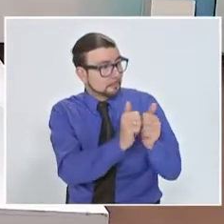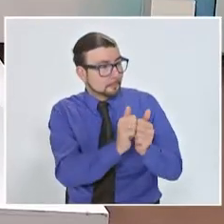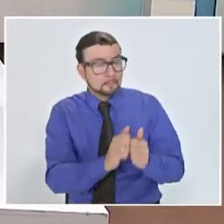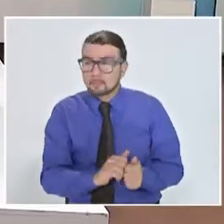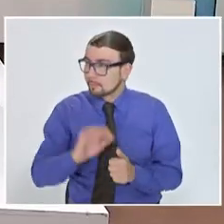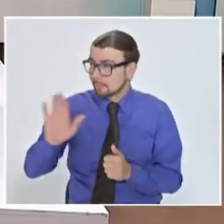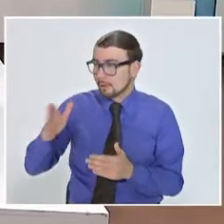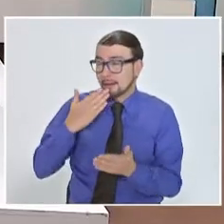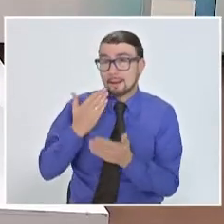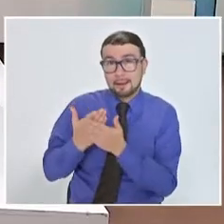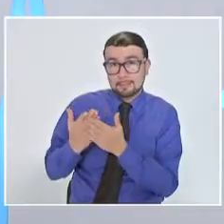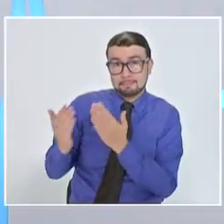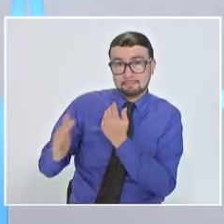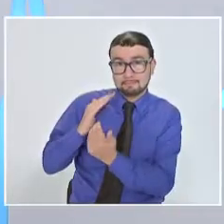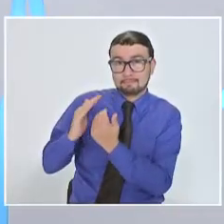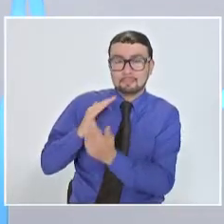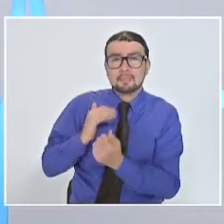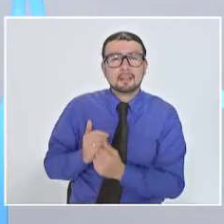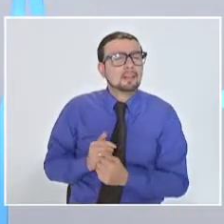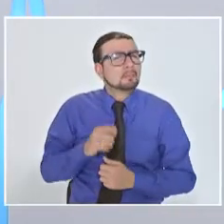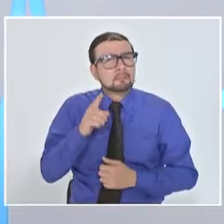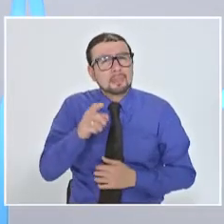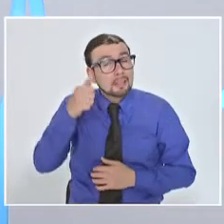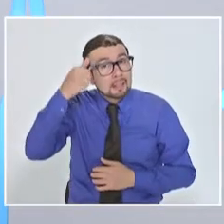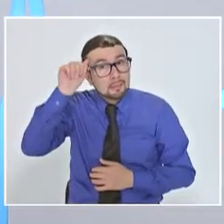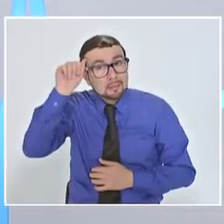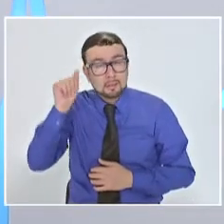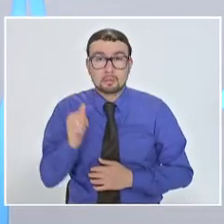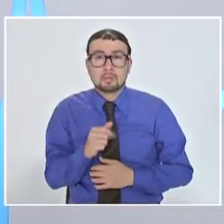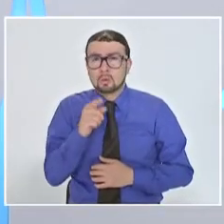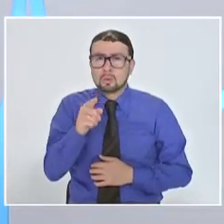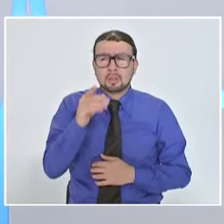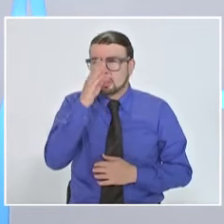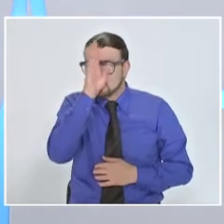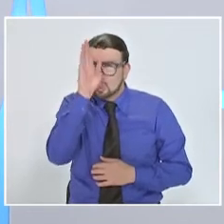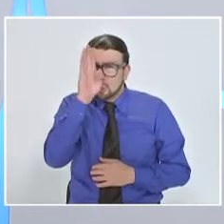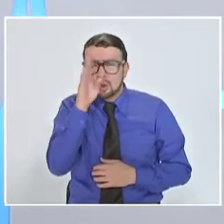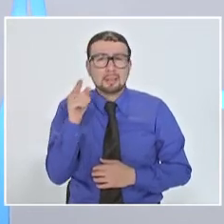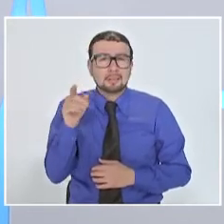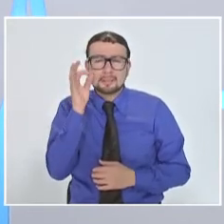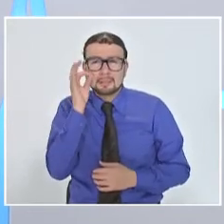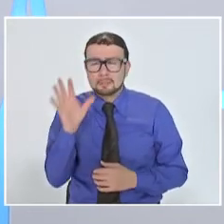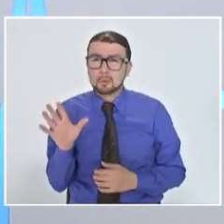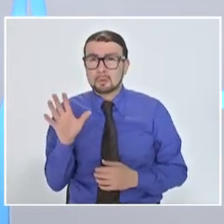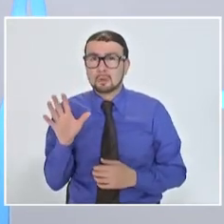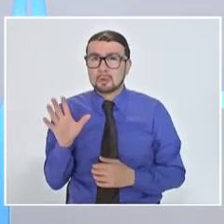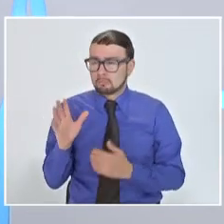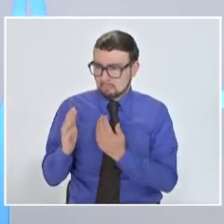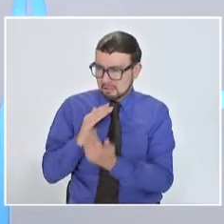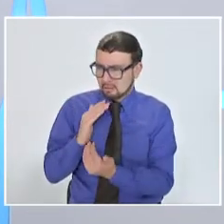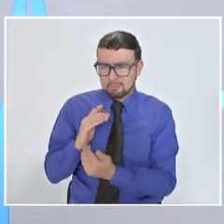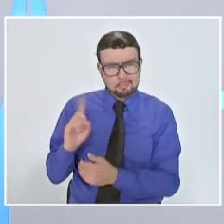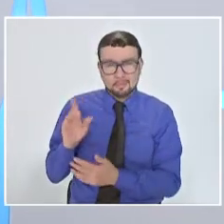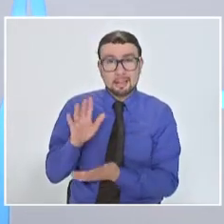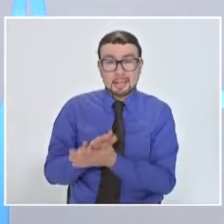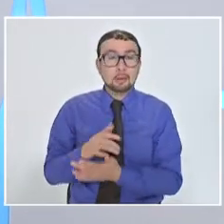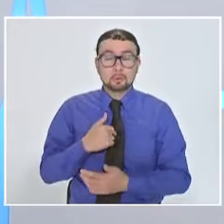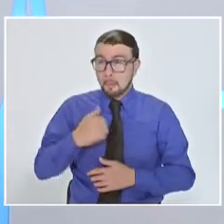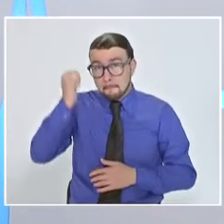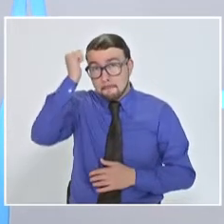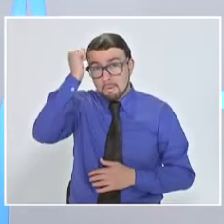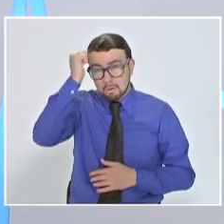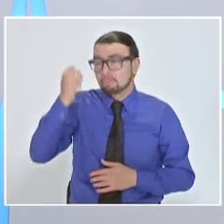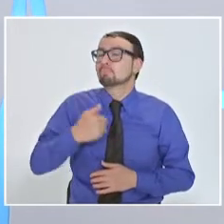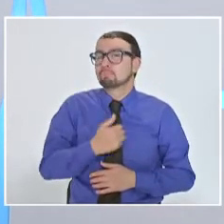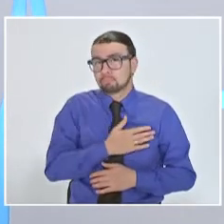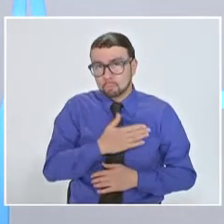gracias, doctor Rojas, por esta invitación, y nunca dude en hacerme invitación para esto, porque como docente, esto es lo que